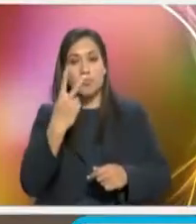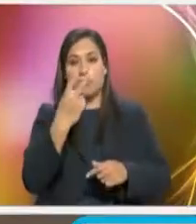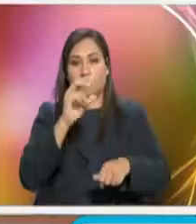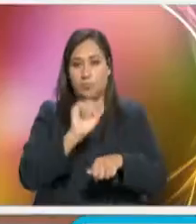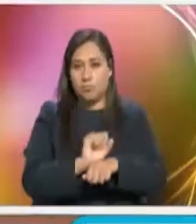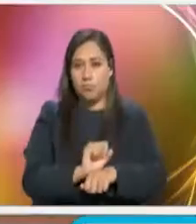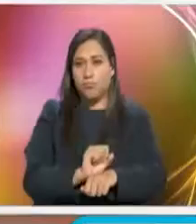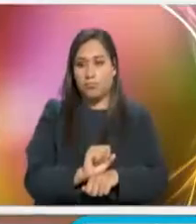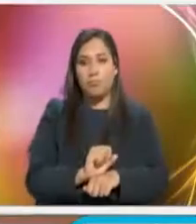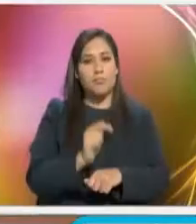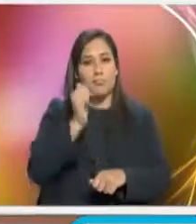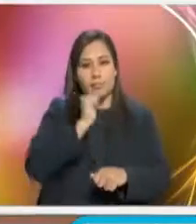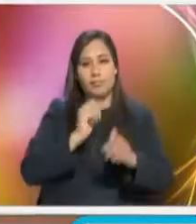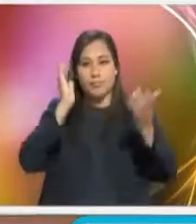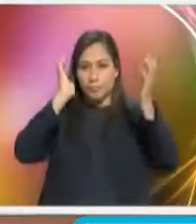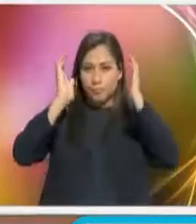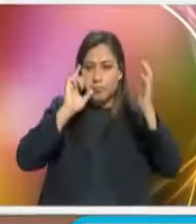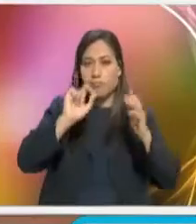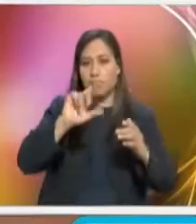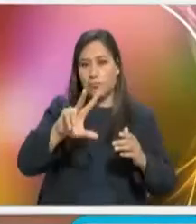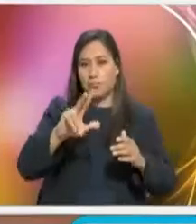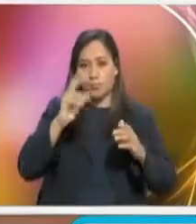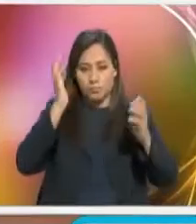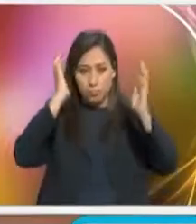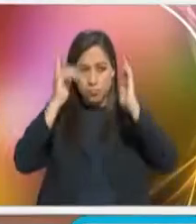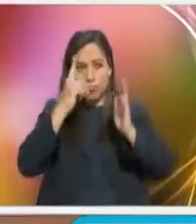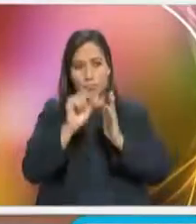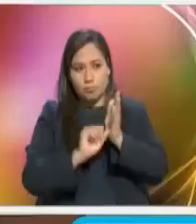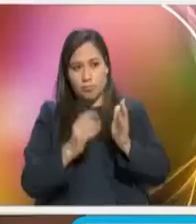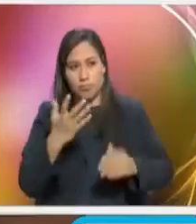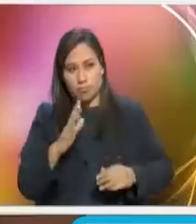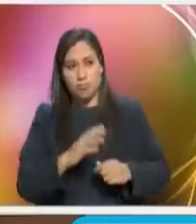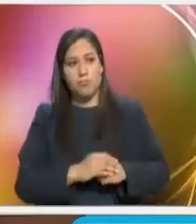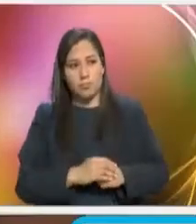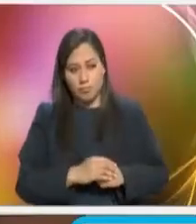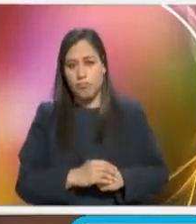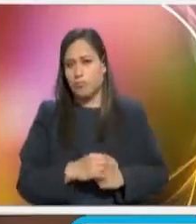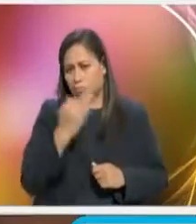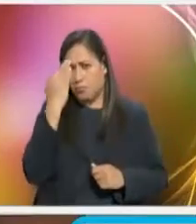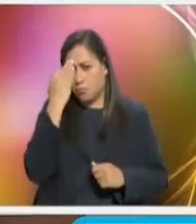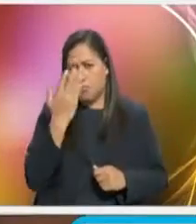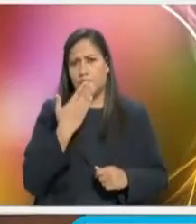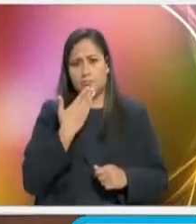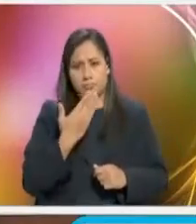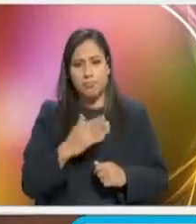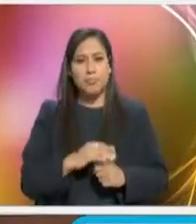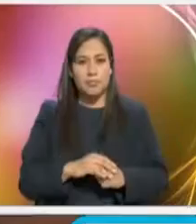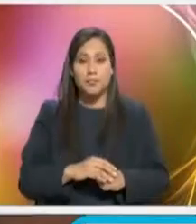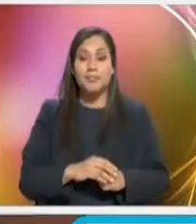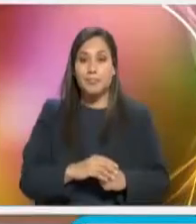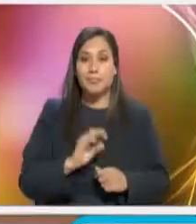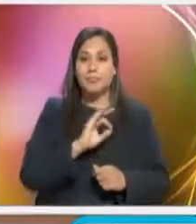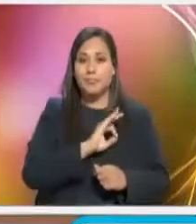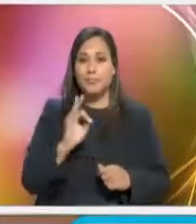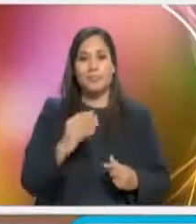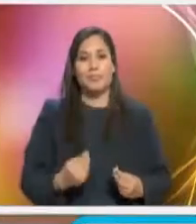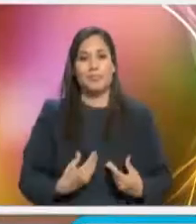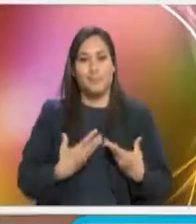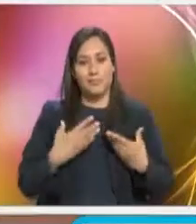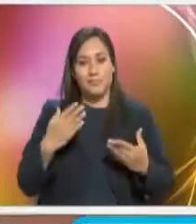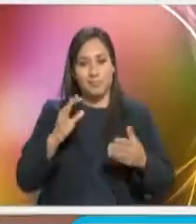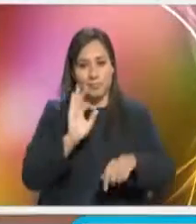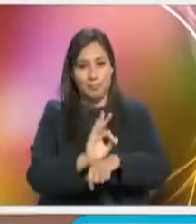son 28 lavadas, un mes, que vamos a poder... Un tiempo muy bueno. Súper amplio, que vamos a poder estar disfrutando de